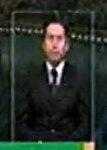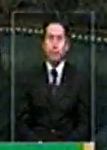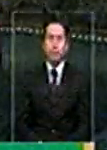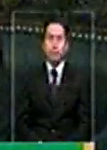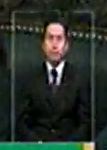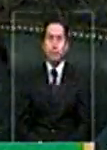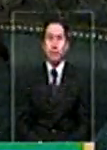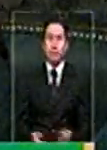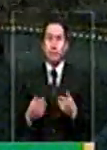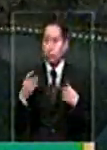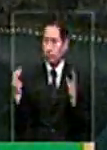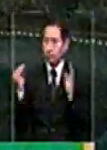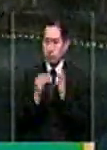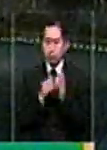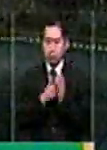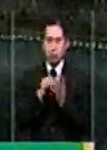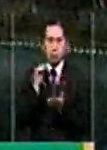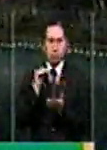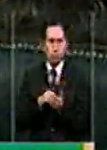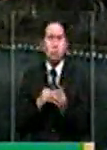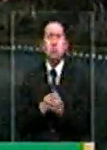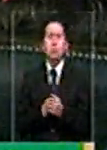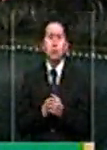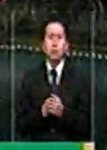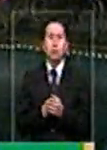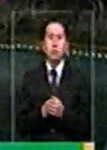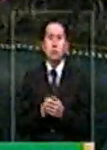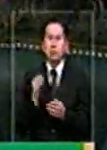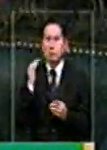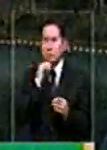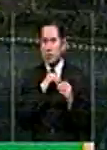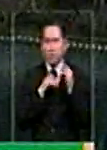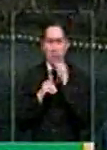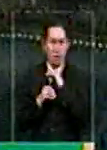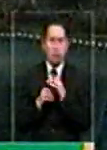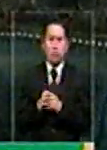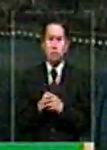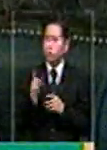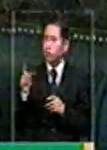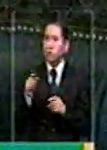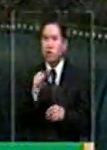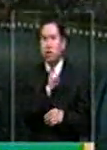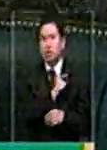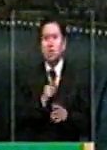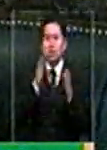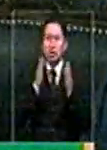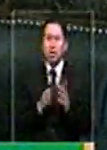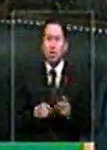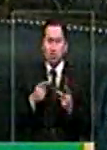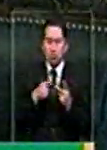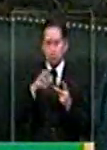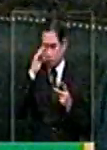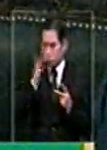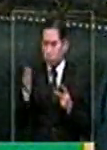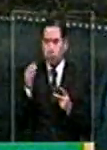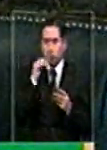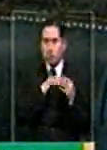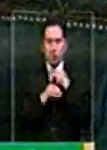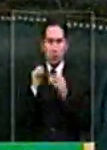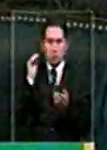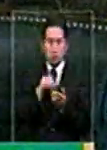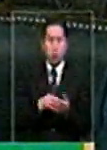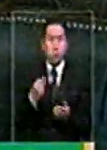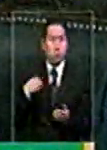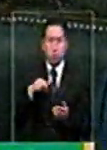se ha quedado en calificar las mentiras de Luis Revilla y Fabián Siñán. Las vamos a